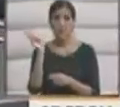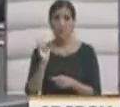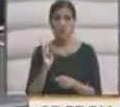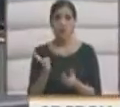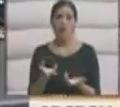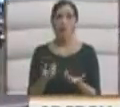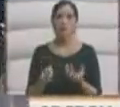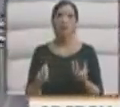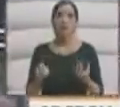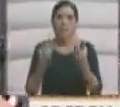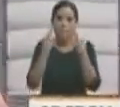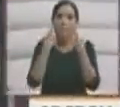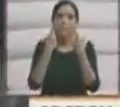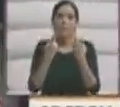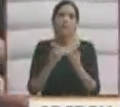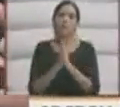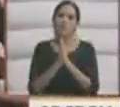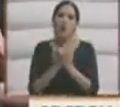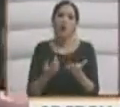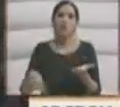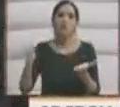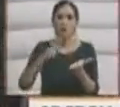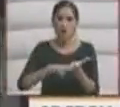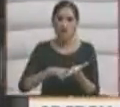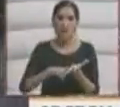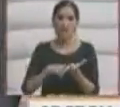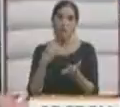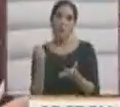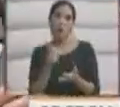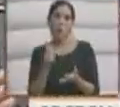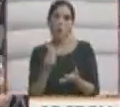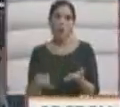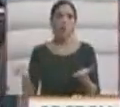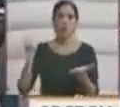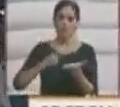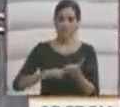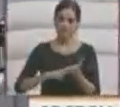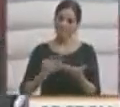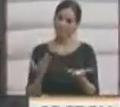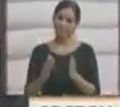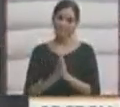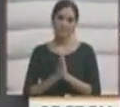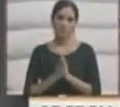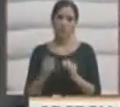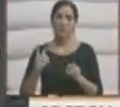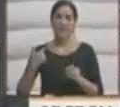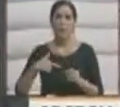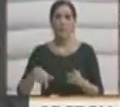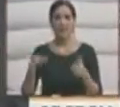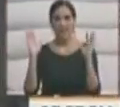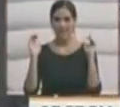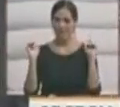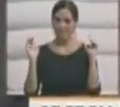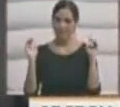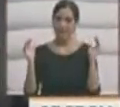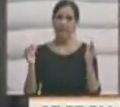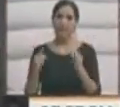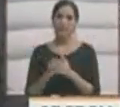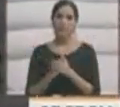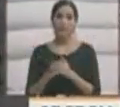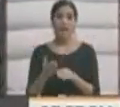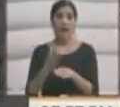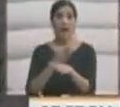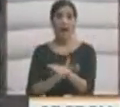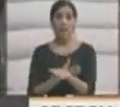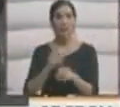pidiendo cómo regresar, cómo volver. Nos tenemos que despedir de este Cayendo y Corriendo, no sin antes, como